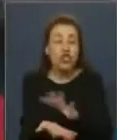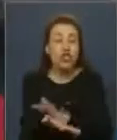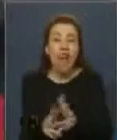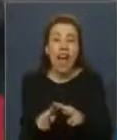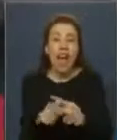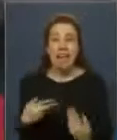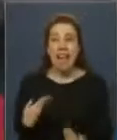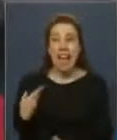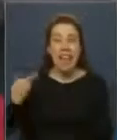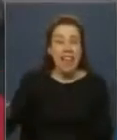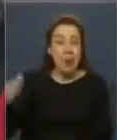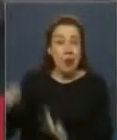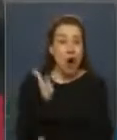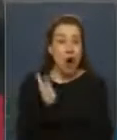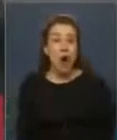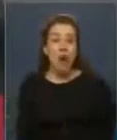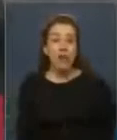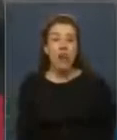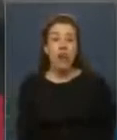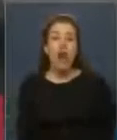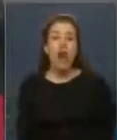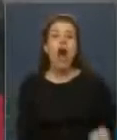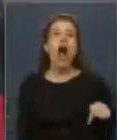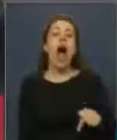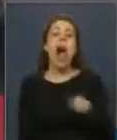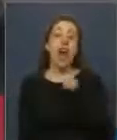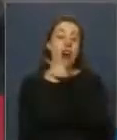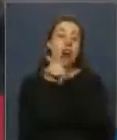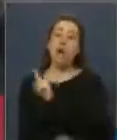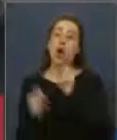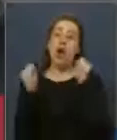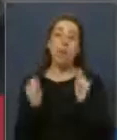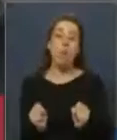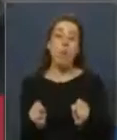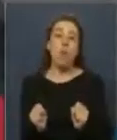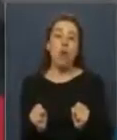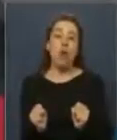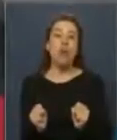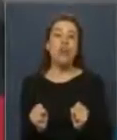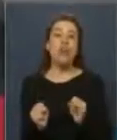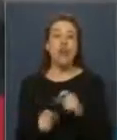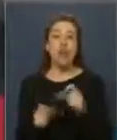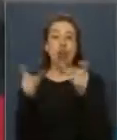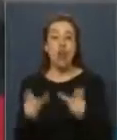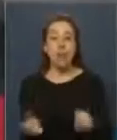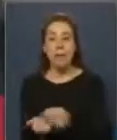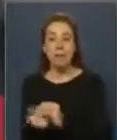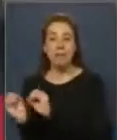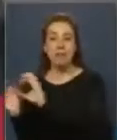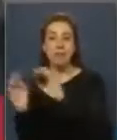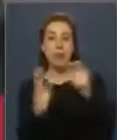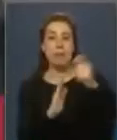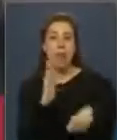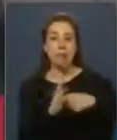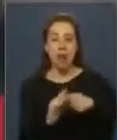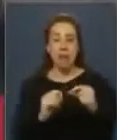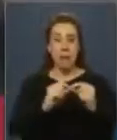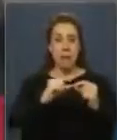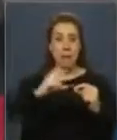las herramientas que se les entregaron, el gobierno aún así no fue capaz de contener y el aumento de los contagios en los últimos meses